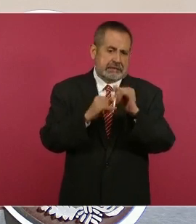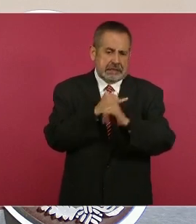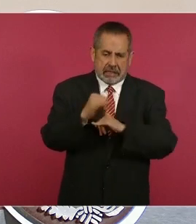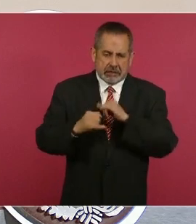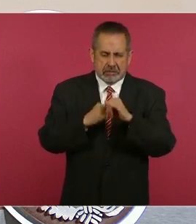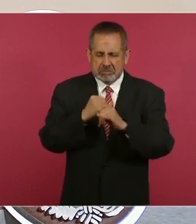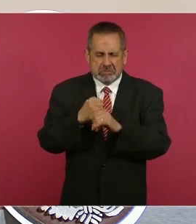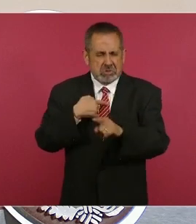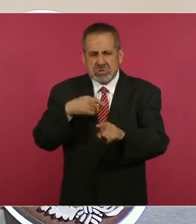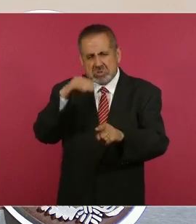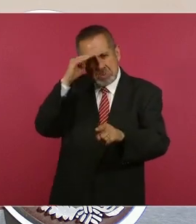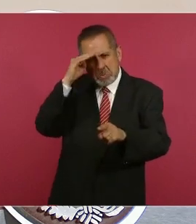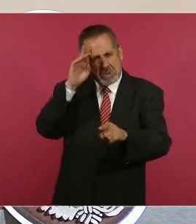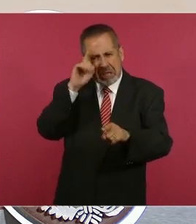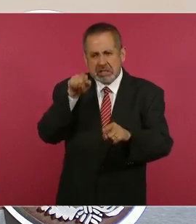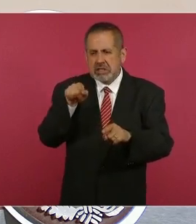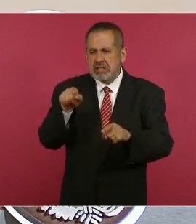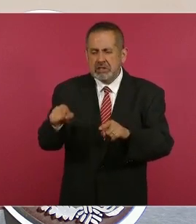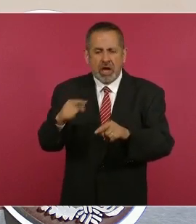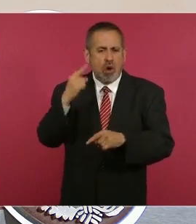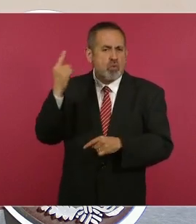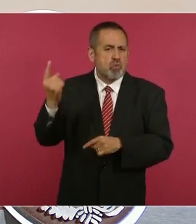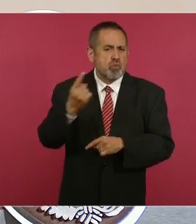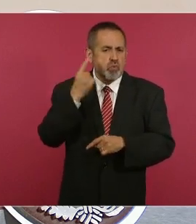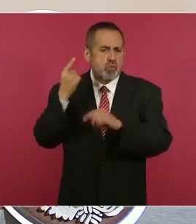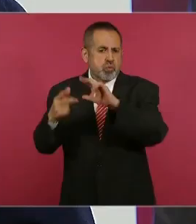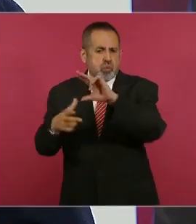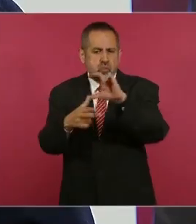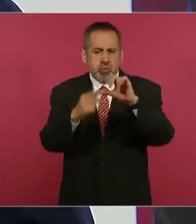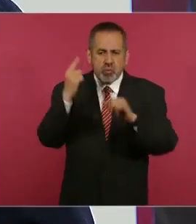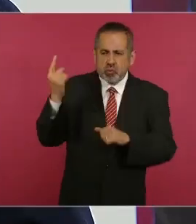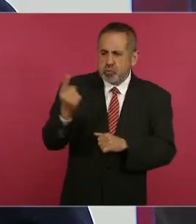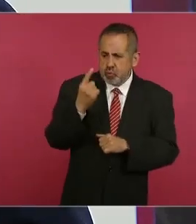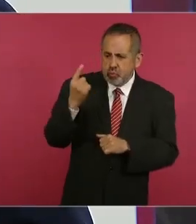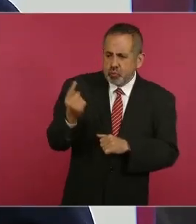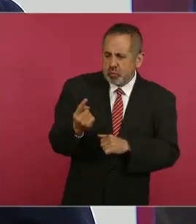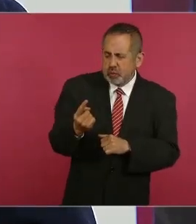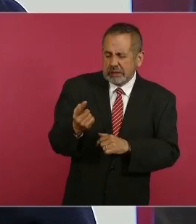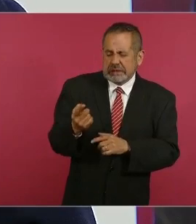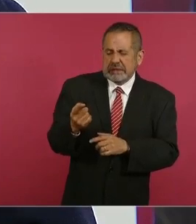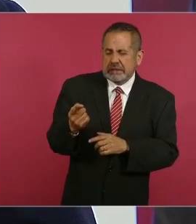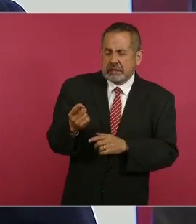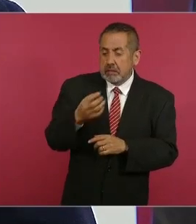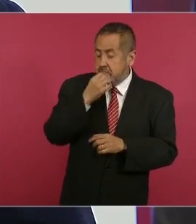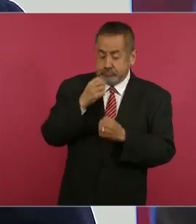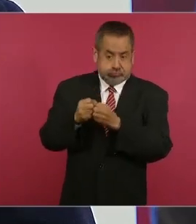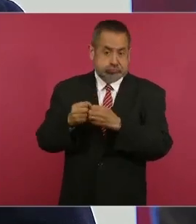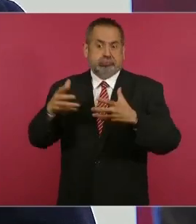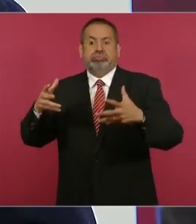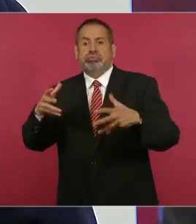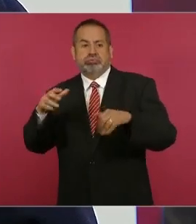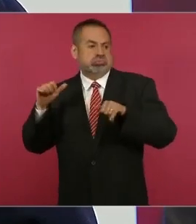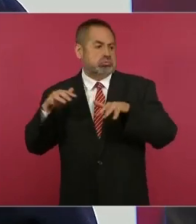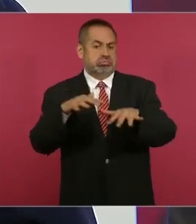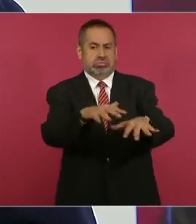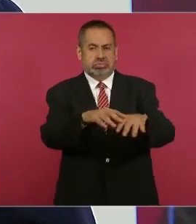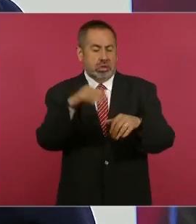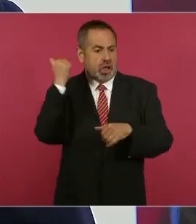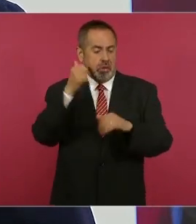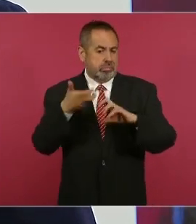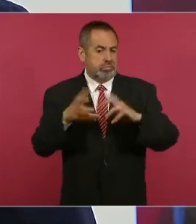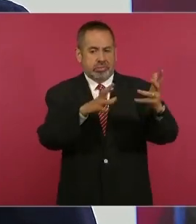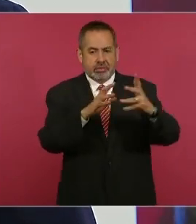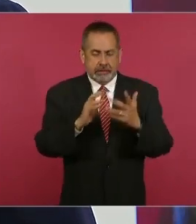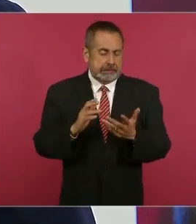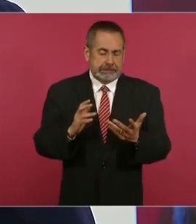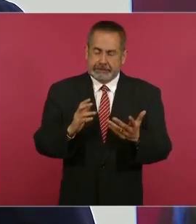preveían en un inicio que el huracán evolucionara como lo hizo, mucho menos que afectara al puerto de Acapulco. Lo que ocurrió